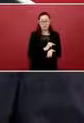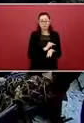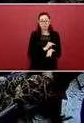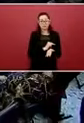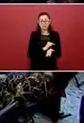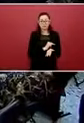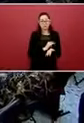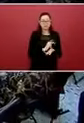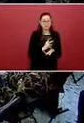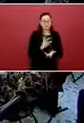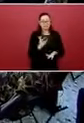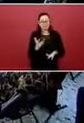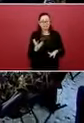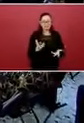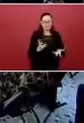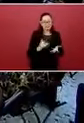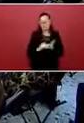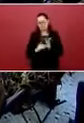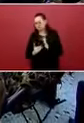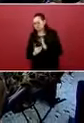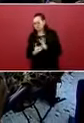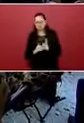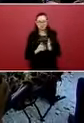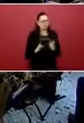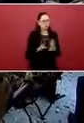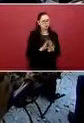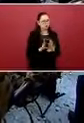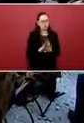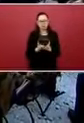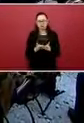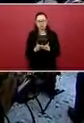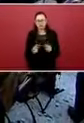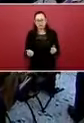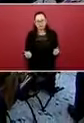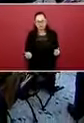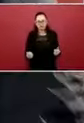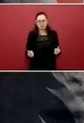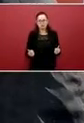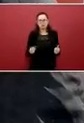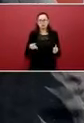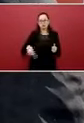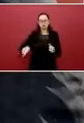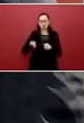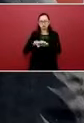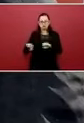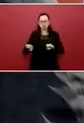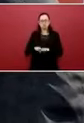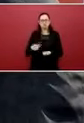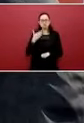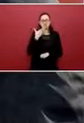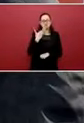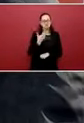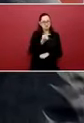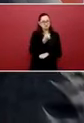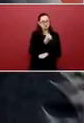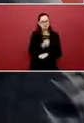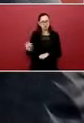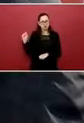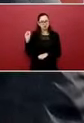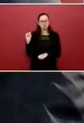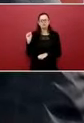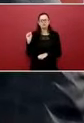Estamos buscando la manera de resolver esto. Tenemos un equipo muy bueno de expertos que